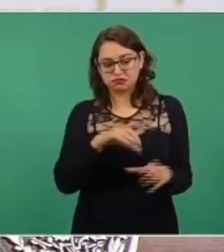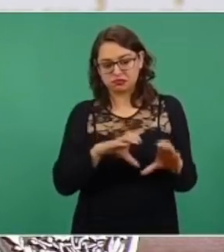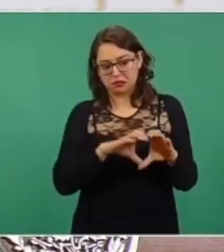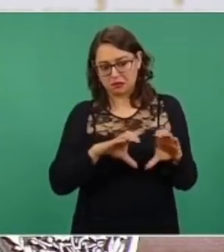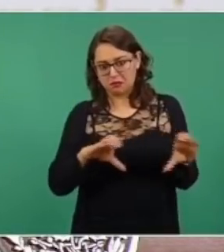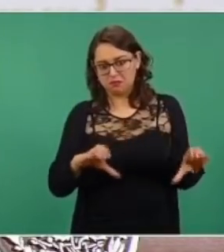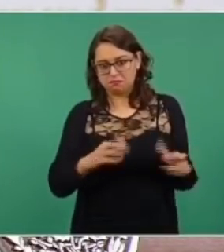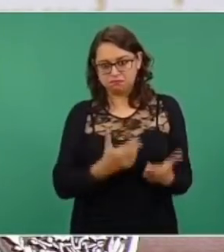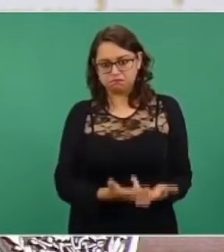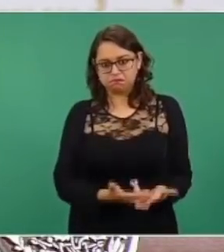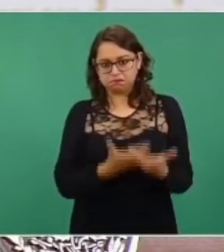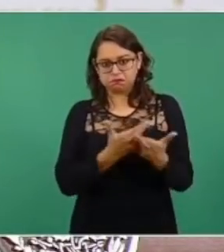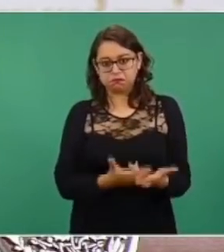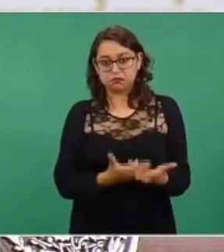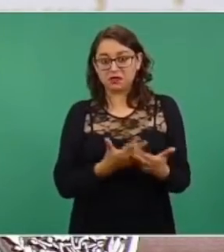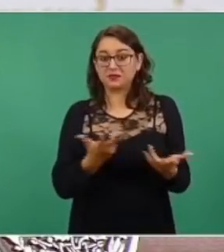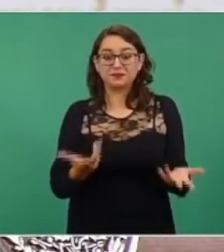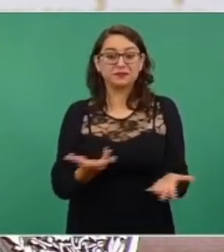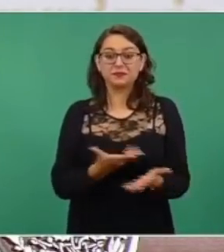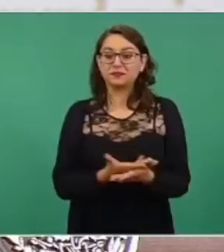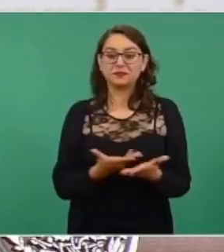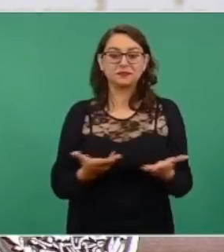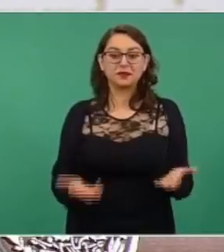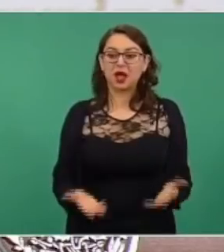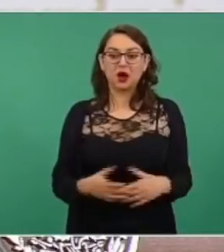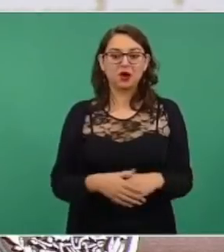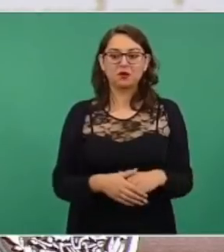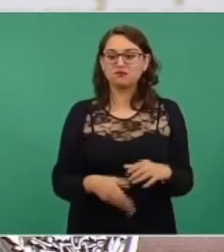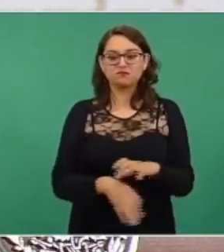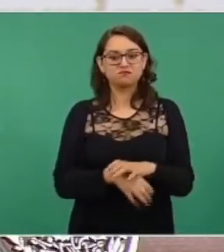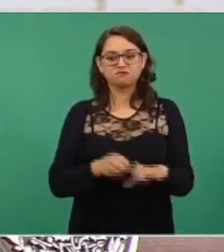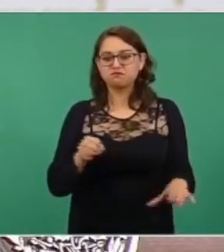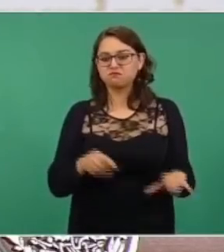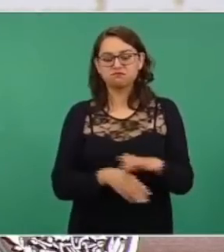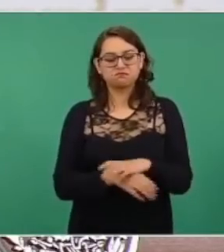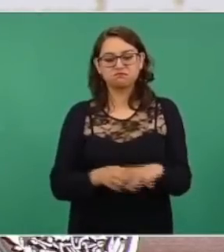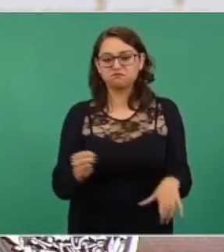y ahora pues se saca petróleo pero con balancines.